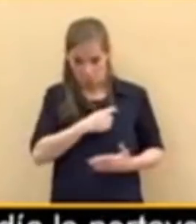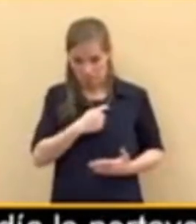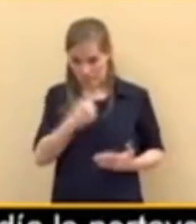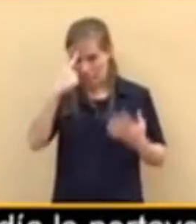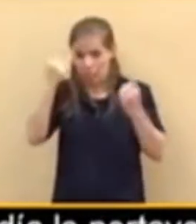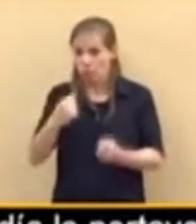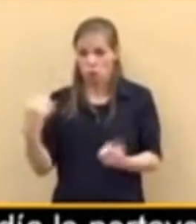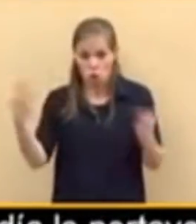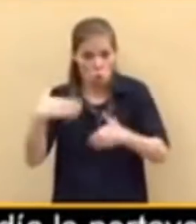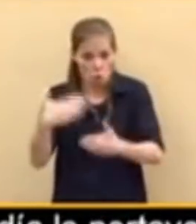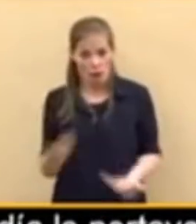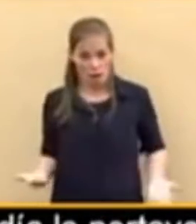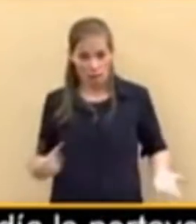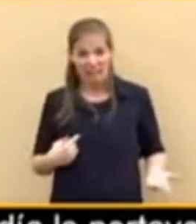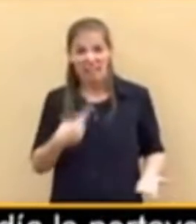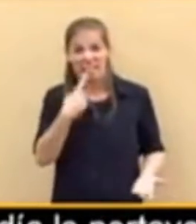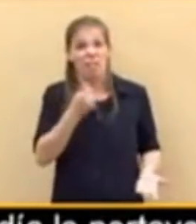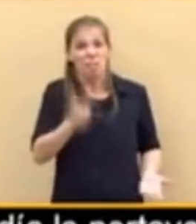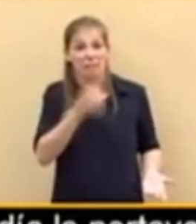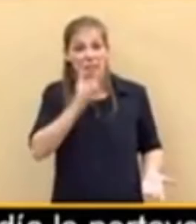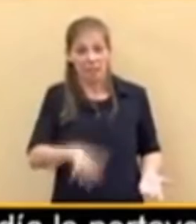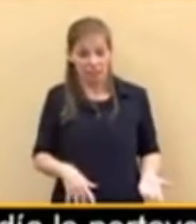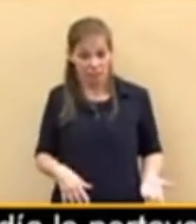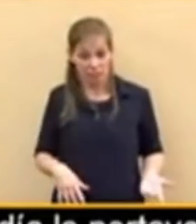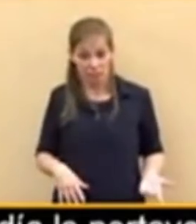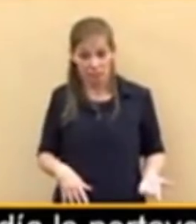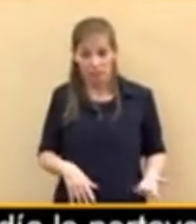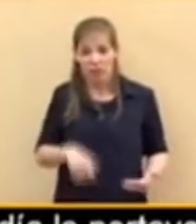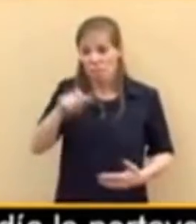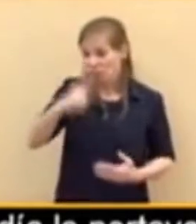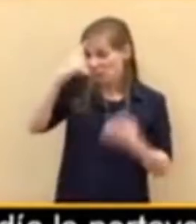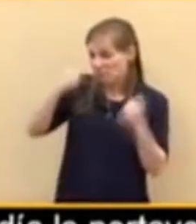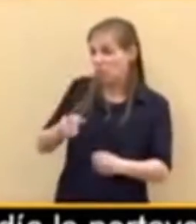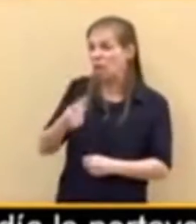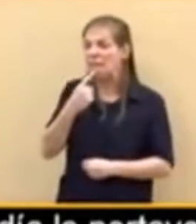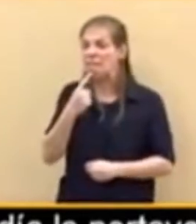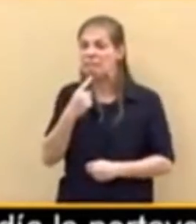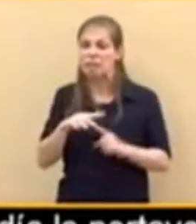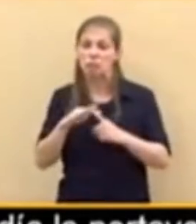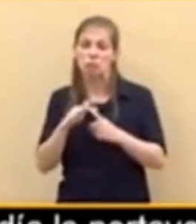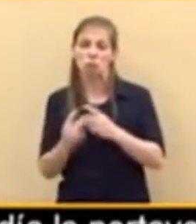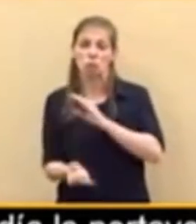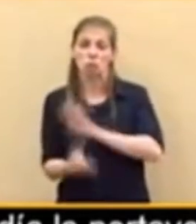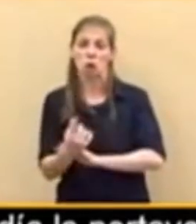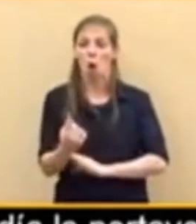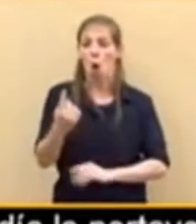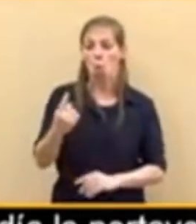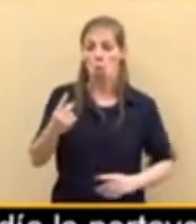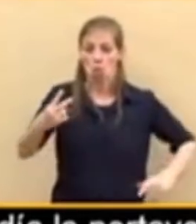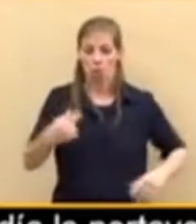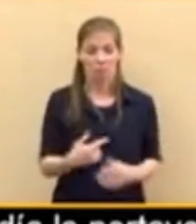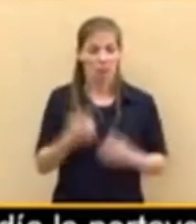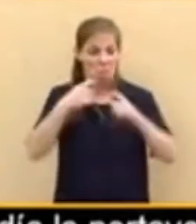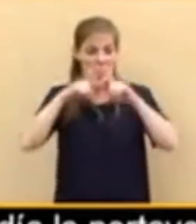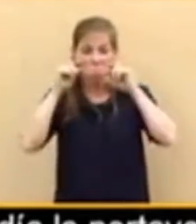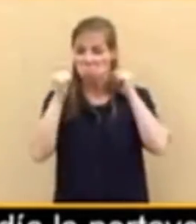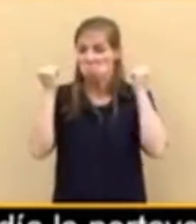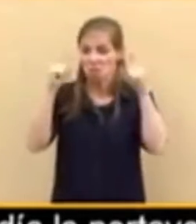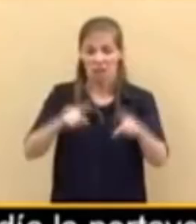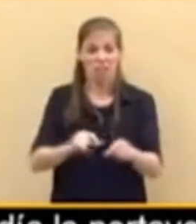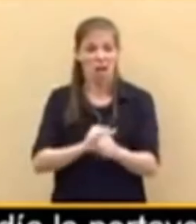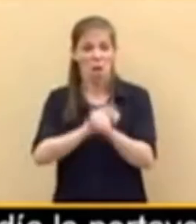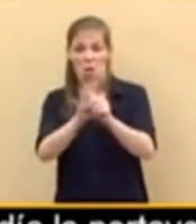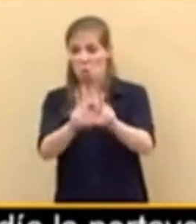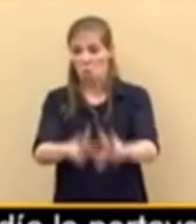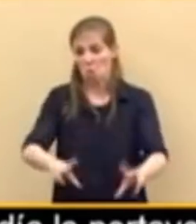¿Los que dijeron que se había acabado ya el virus? ¿Los que dijeron que saliéramos a disfrutar de la vida, que esto se había terminado? ¿Los que dijeron que salíamos más